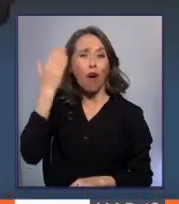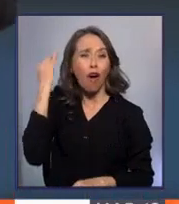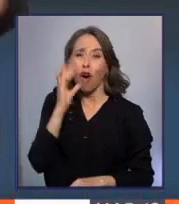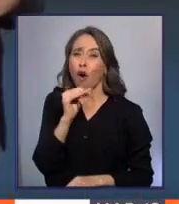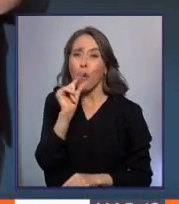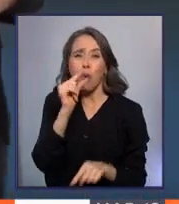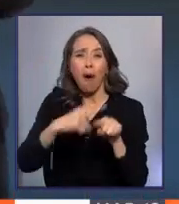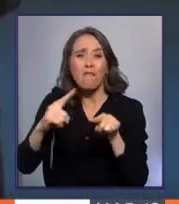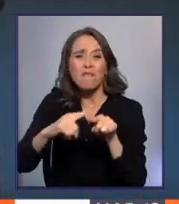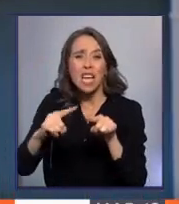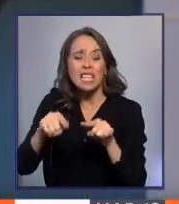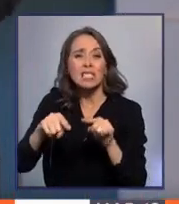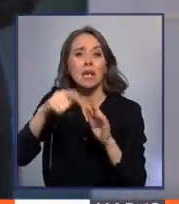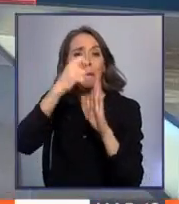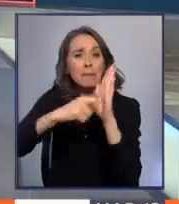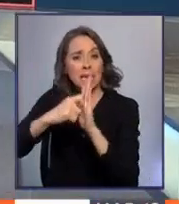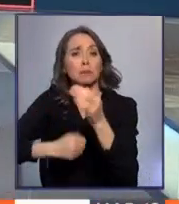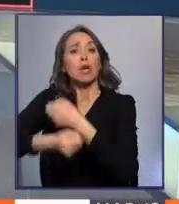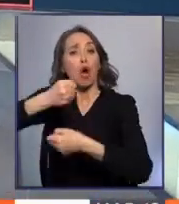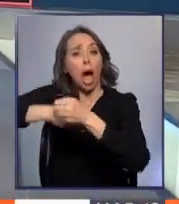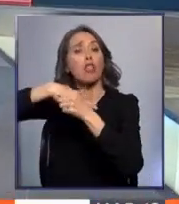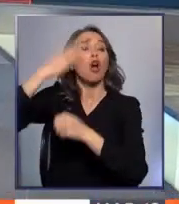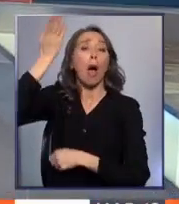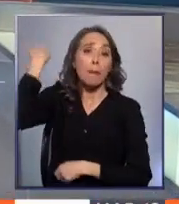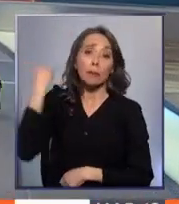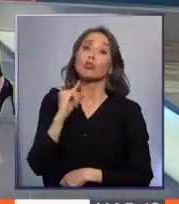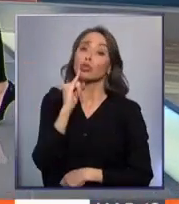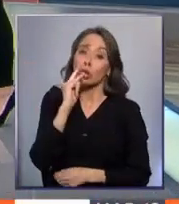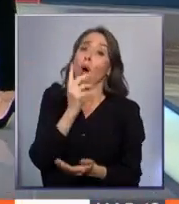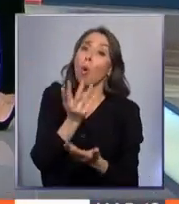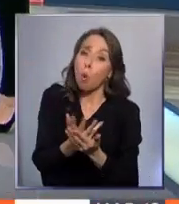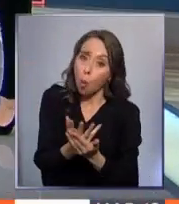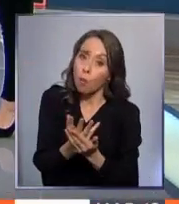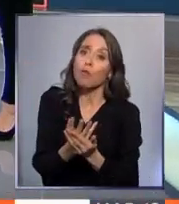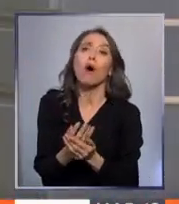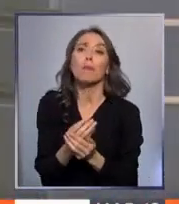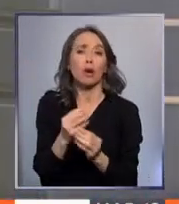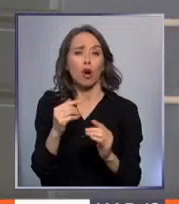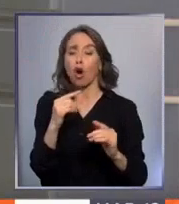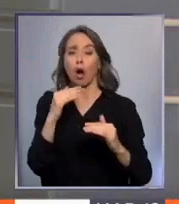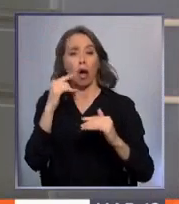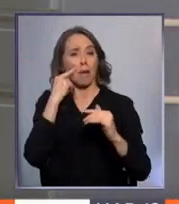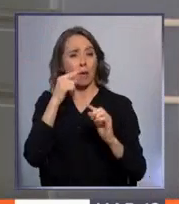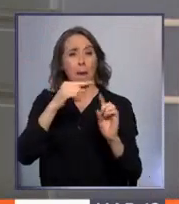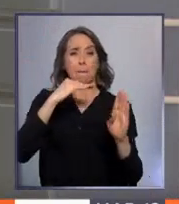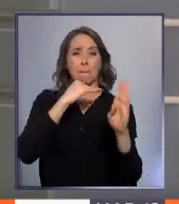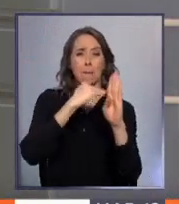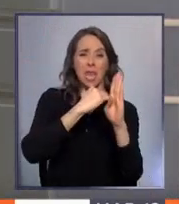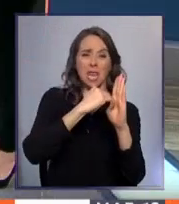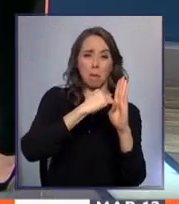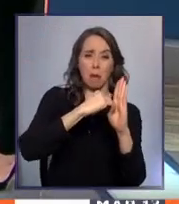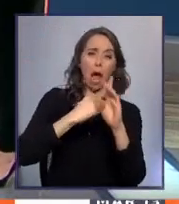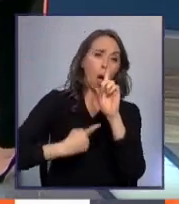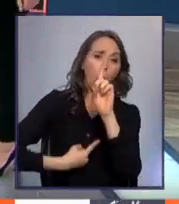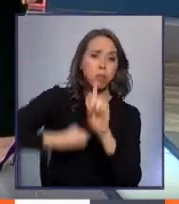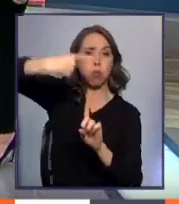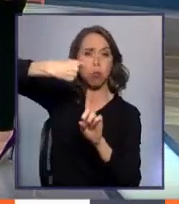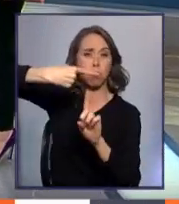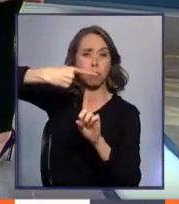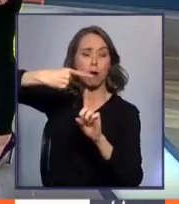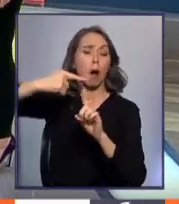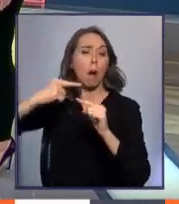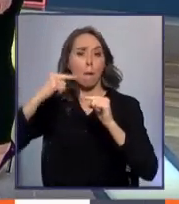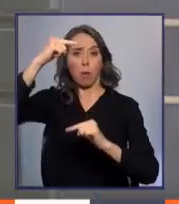época del año, pero que han ocurrido en años anteriores. Pero se produce una diferencia térmica muy grande, una oscilación térmica muy grande que hace que apenas